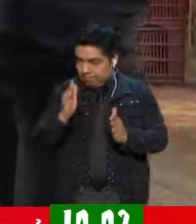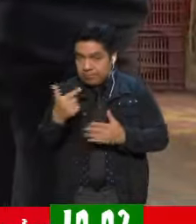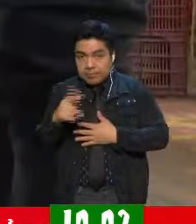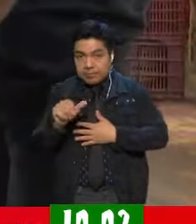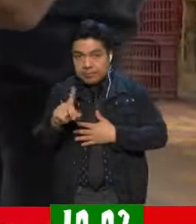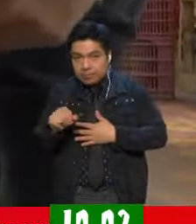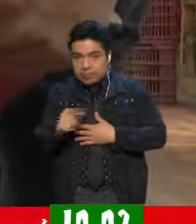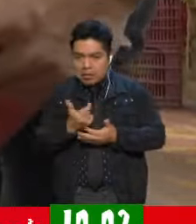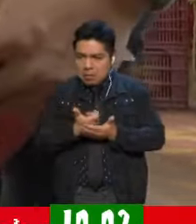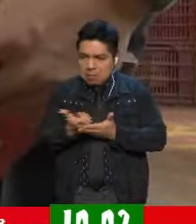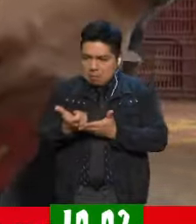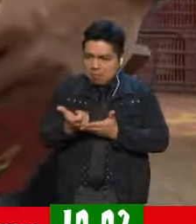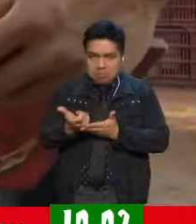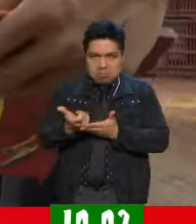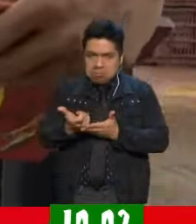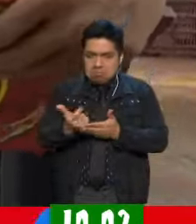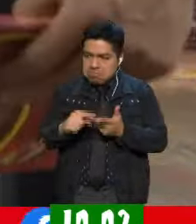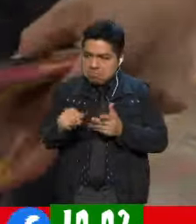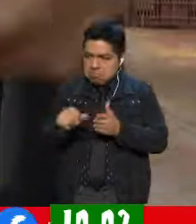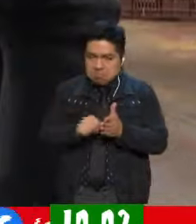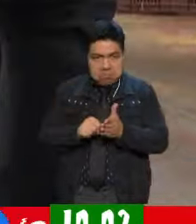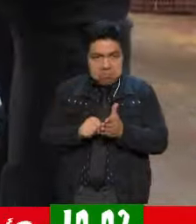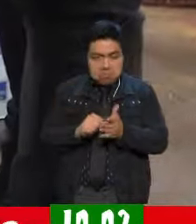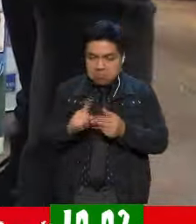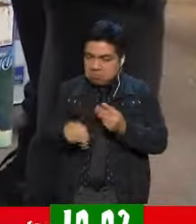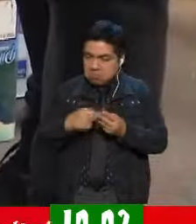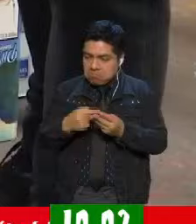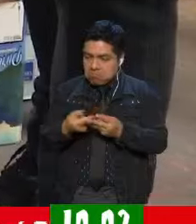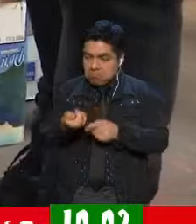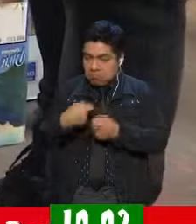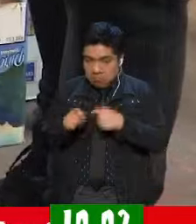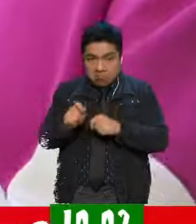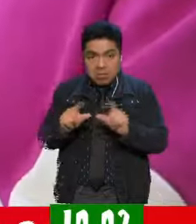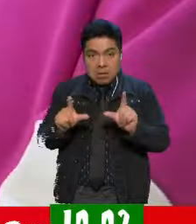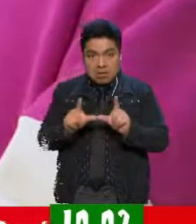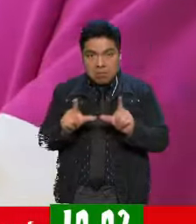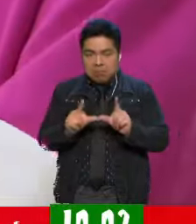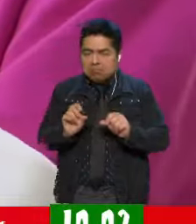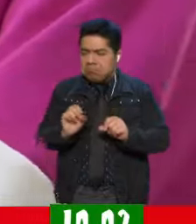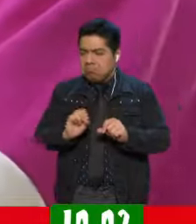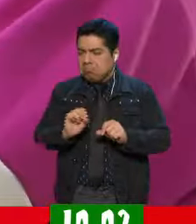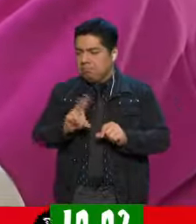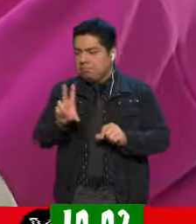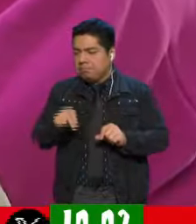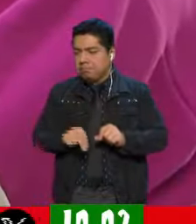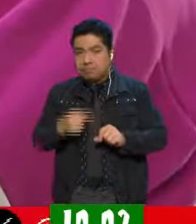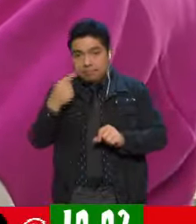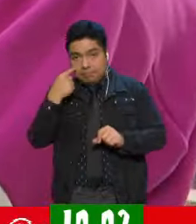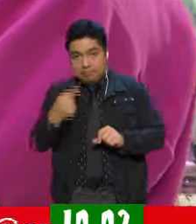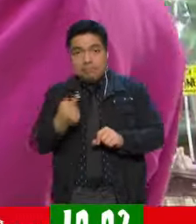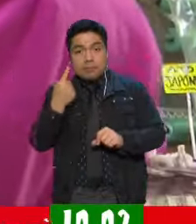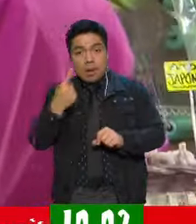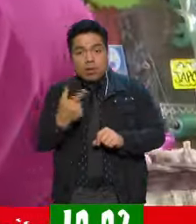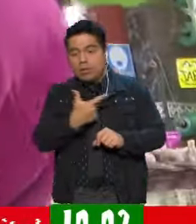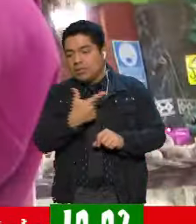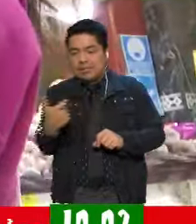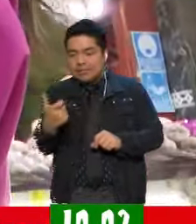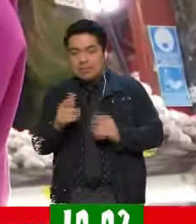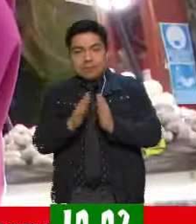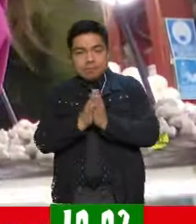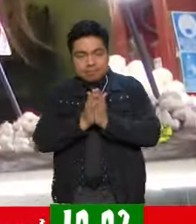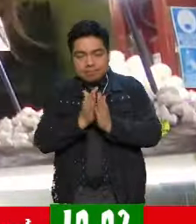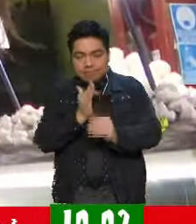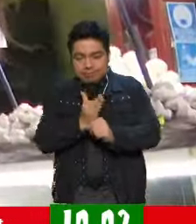samsa no hay pagos No hay membresías ni tampoco pide ninguna ident ición para prestar uno de los más de 700 títulos con los que